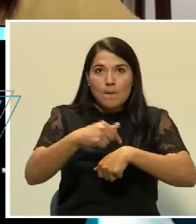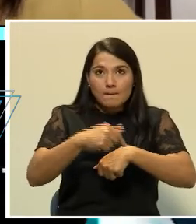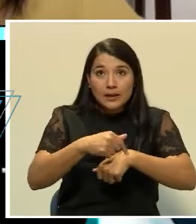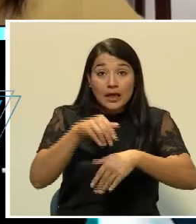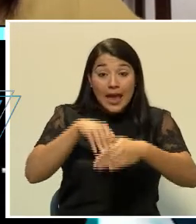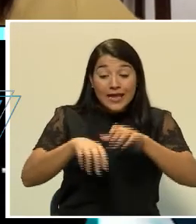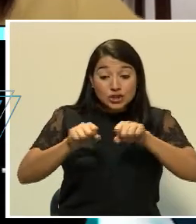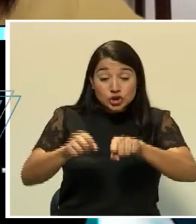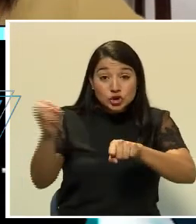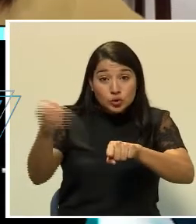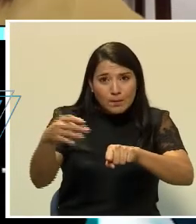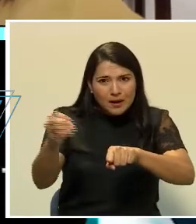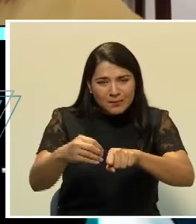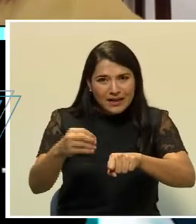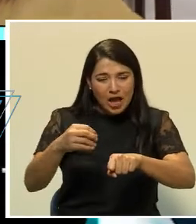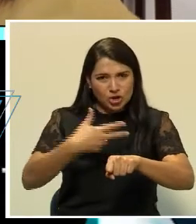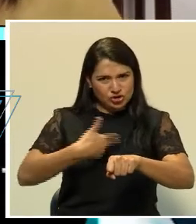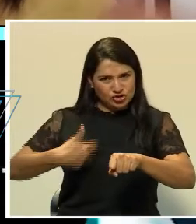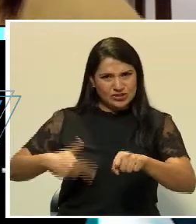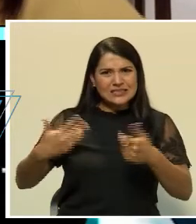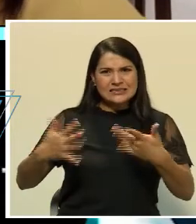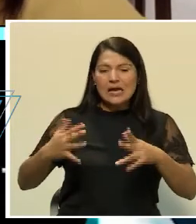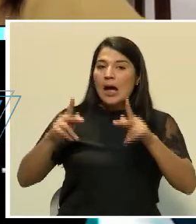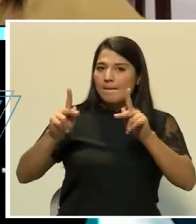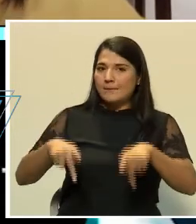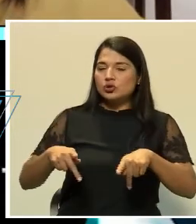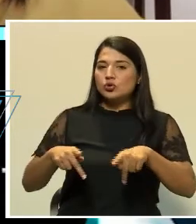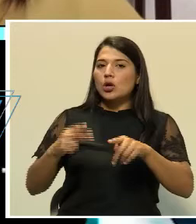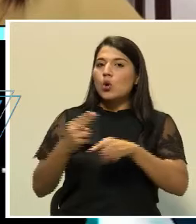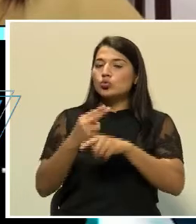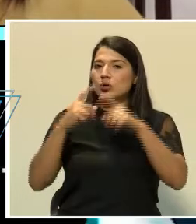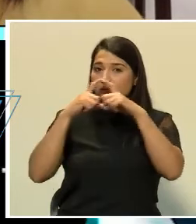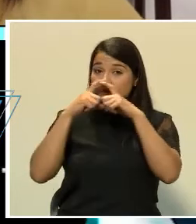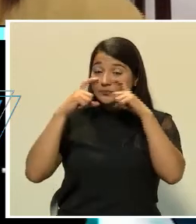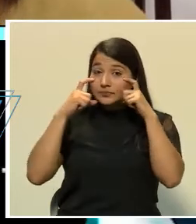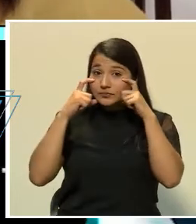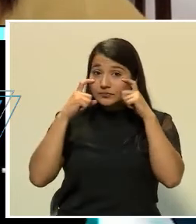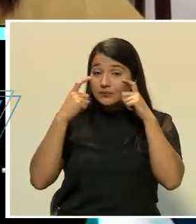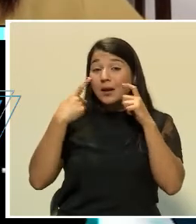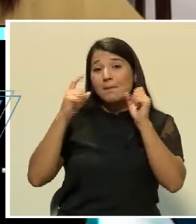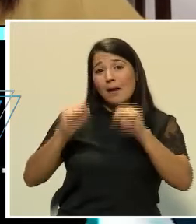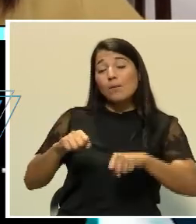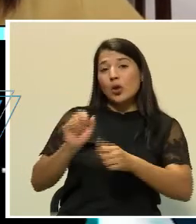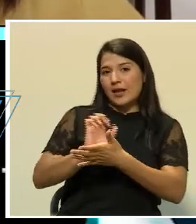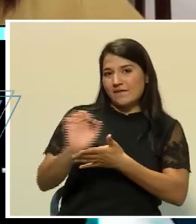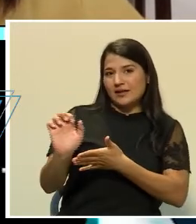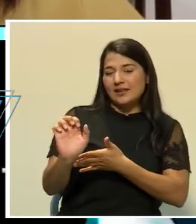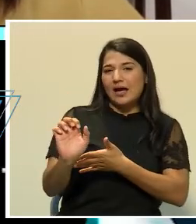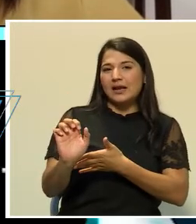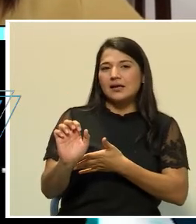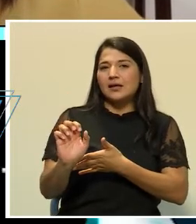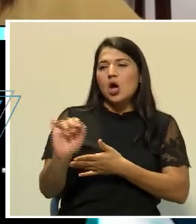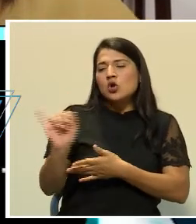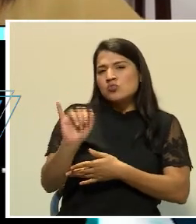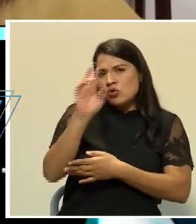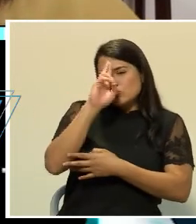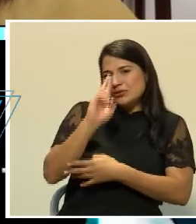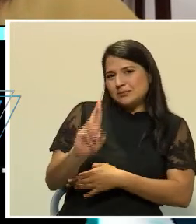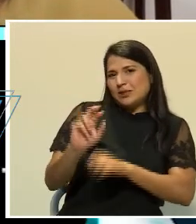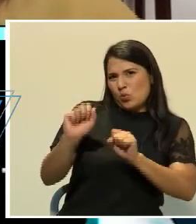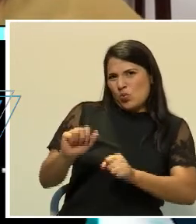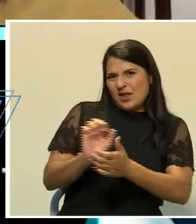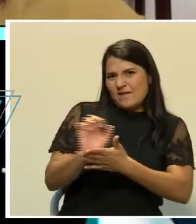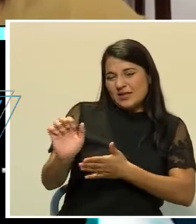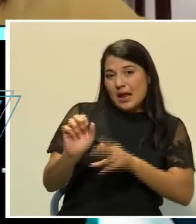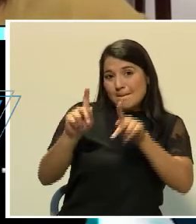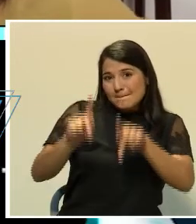los supermercados chinos, por ejemplo, ya había gente usando mascarillas, cosa normal, para evitar, ¿verdad? Como por un respeto de evitar y